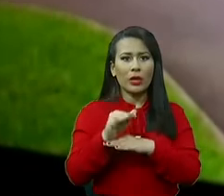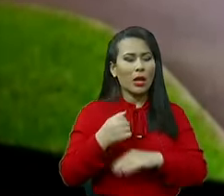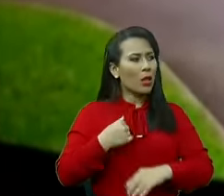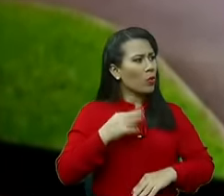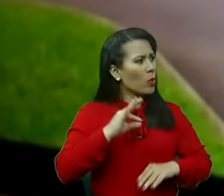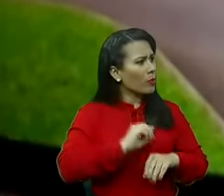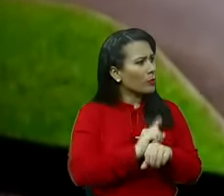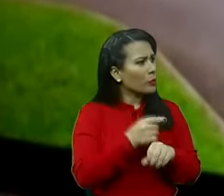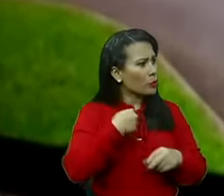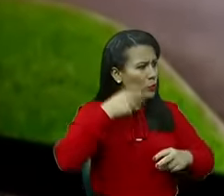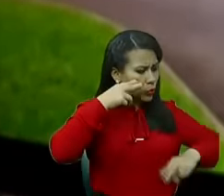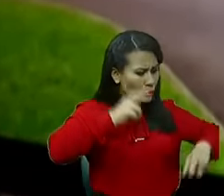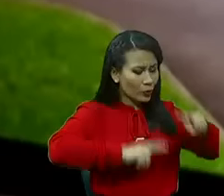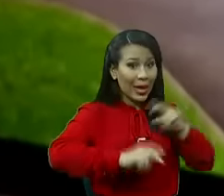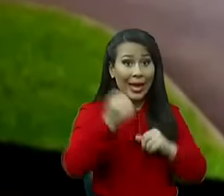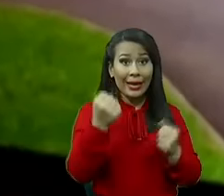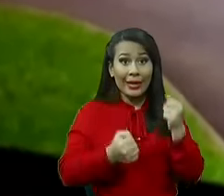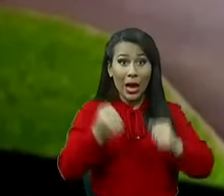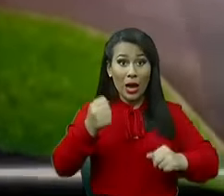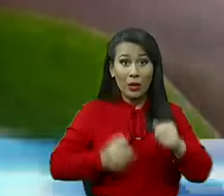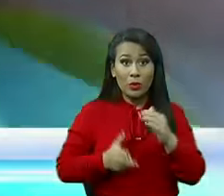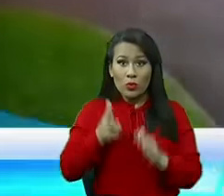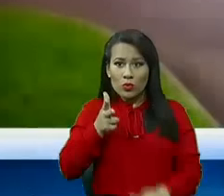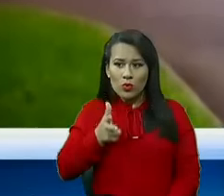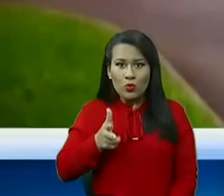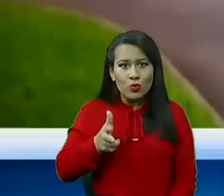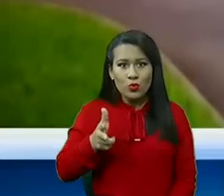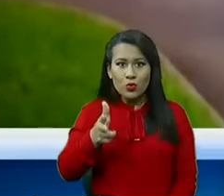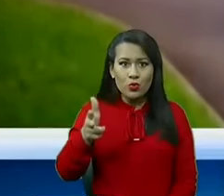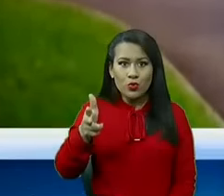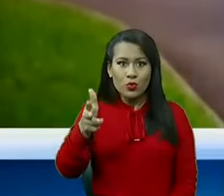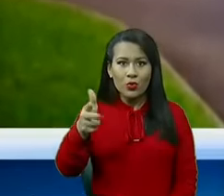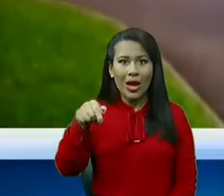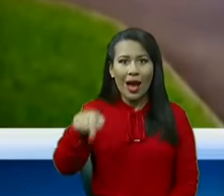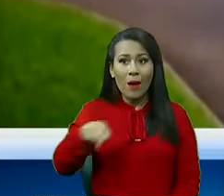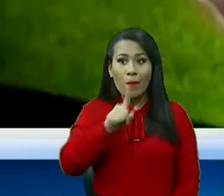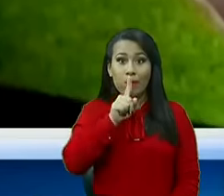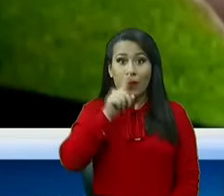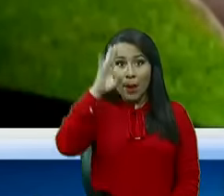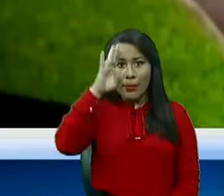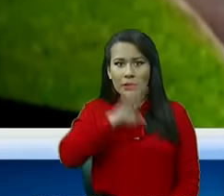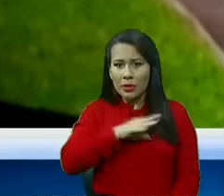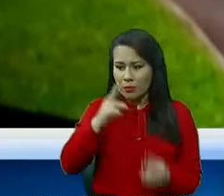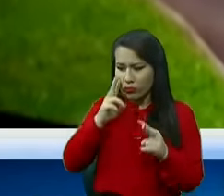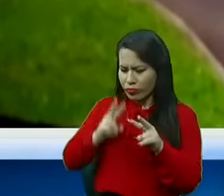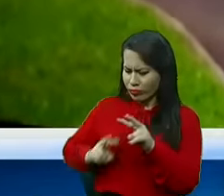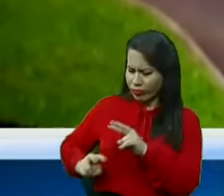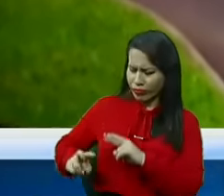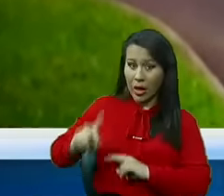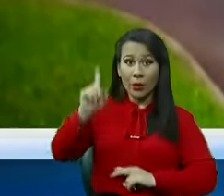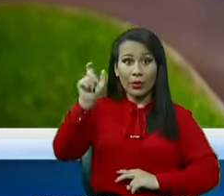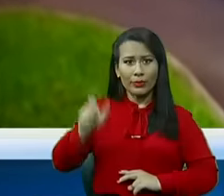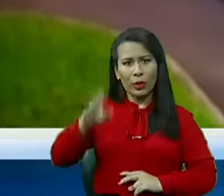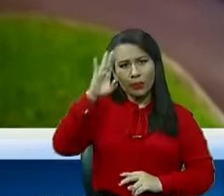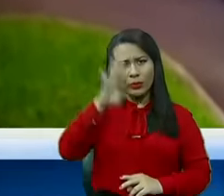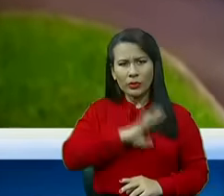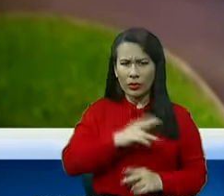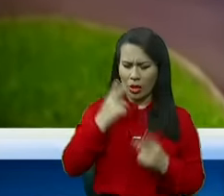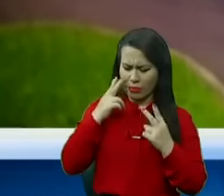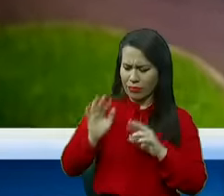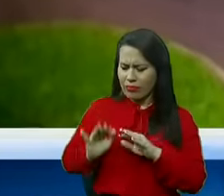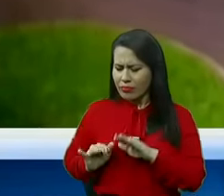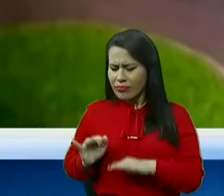minutos y se observa que un vehículo intenta abandonar la Urbanización la policía está en el sitio un uniformado se acerca hasta el automotor con